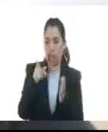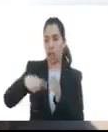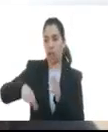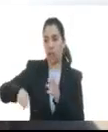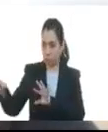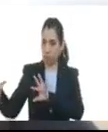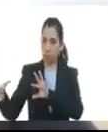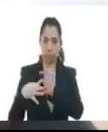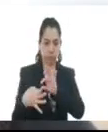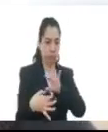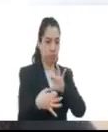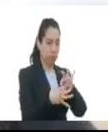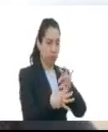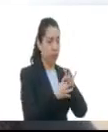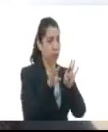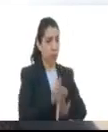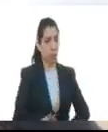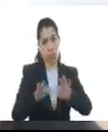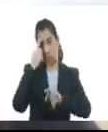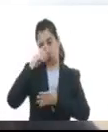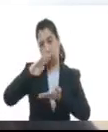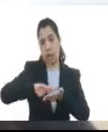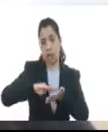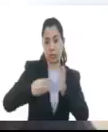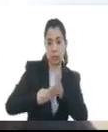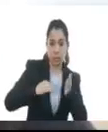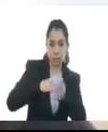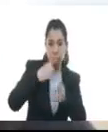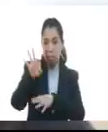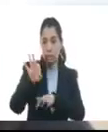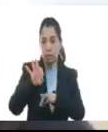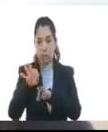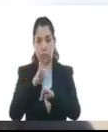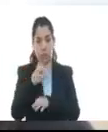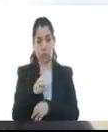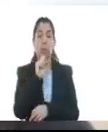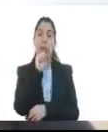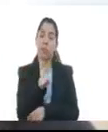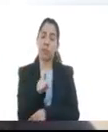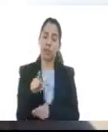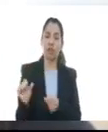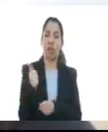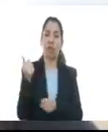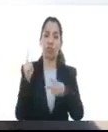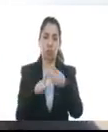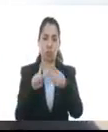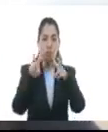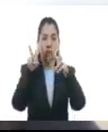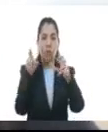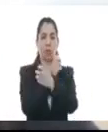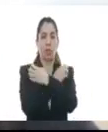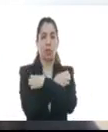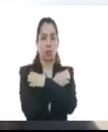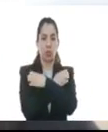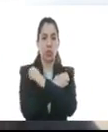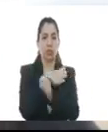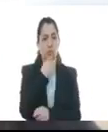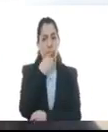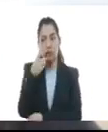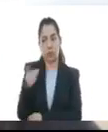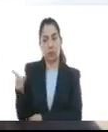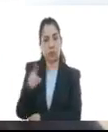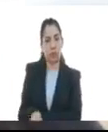estratégicas para seguir trabajando sobre ello. Se tocaba el tema de la educación como parte de esto, pero sin duda